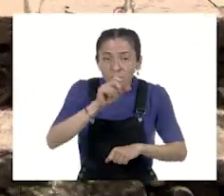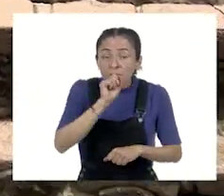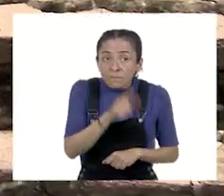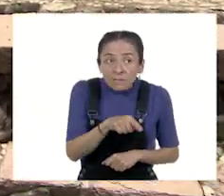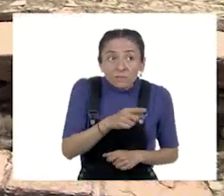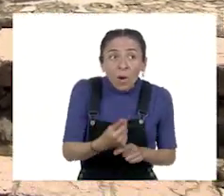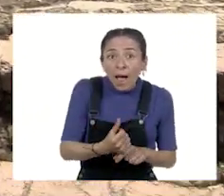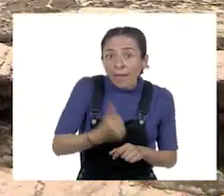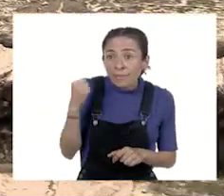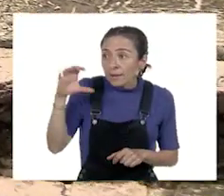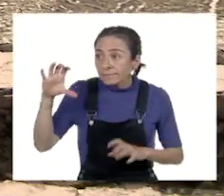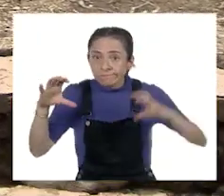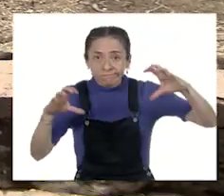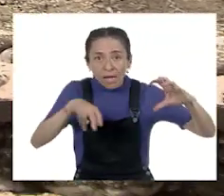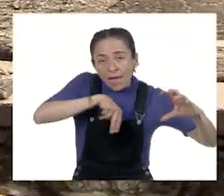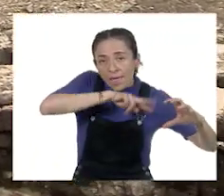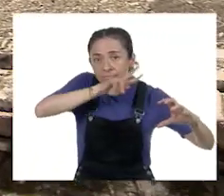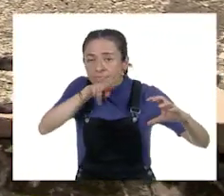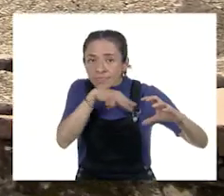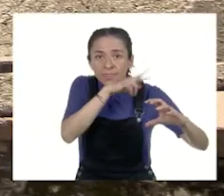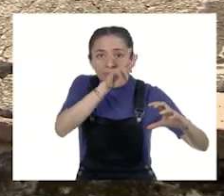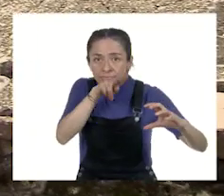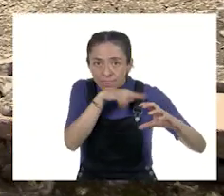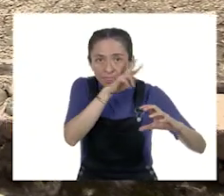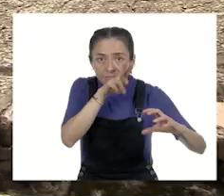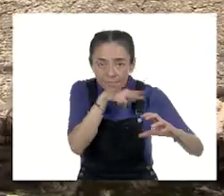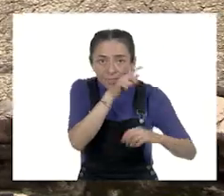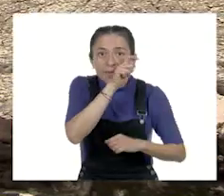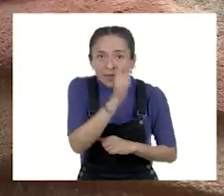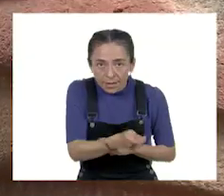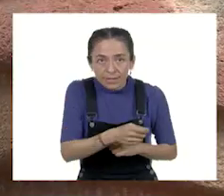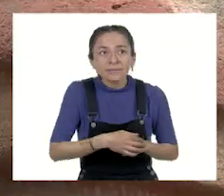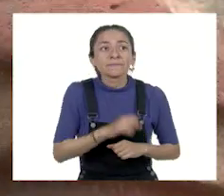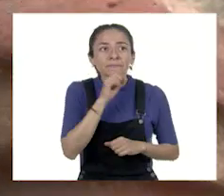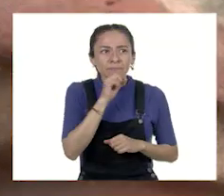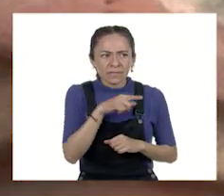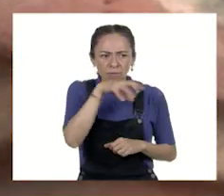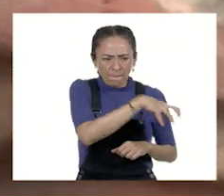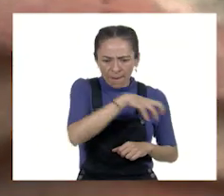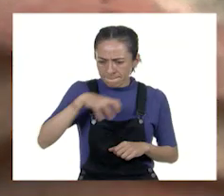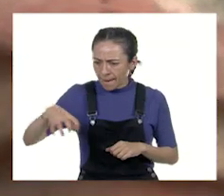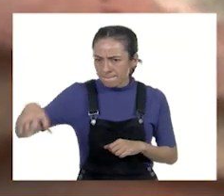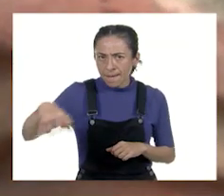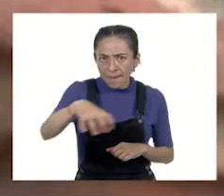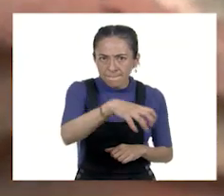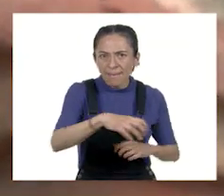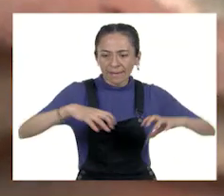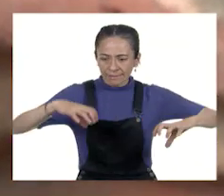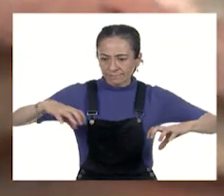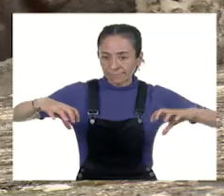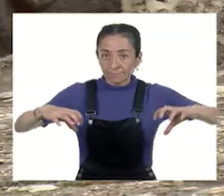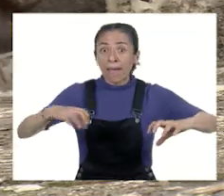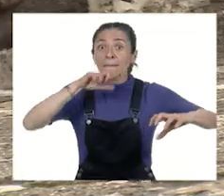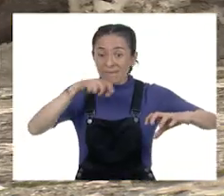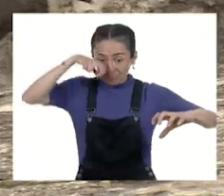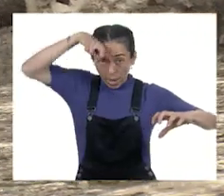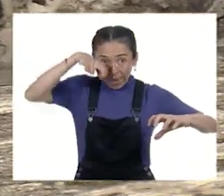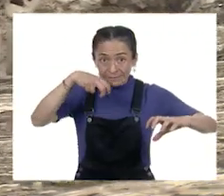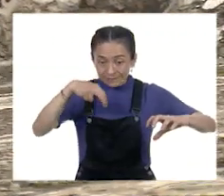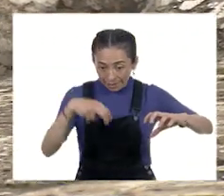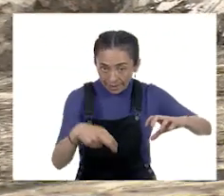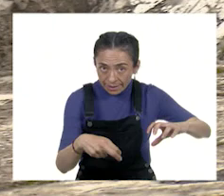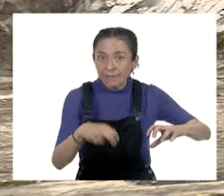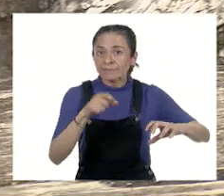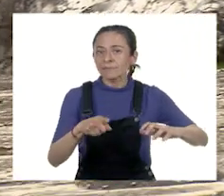allá atrás, que son 4 en total, lo que están marcando es la parte baja de las escalinatas del